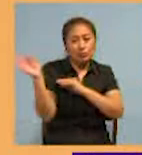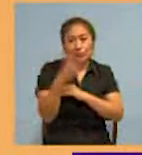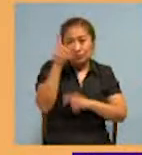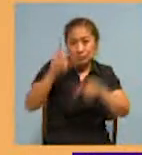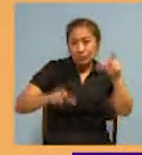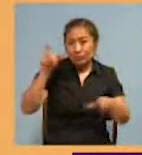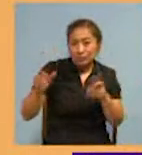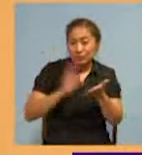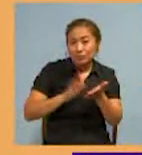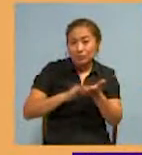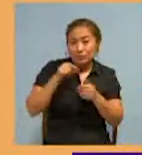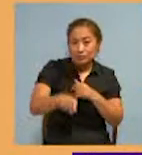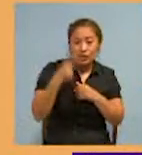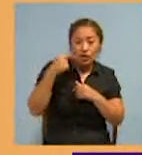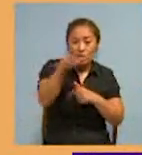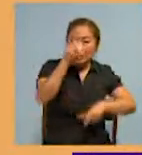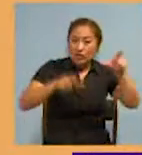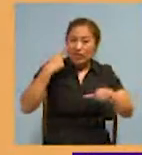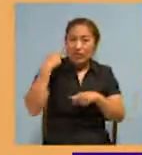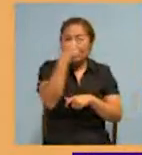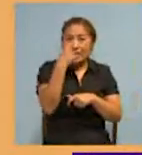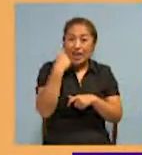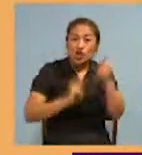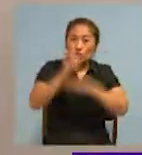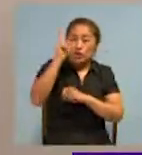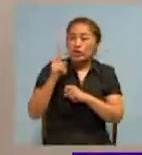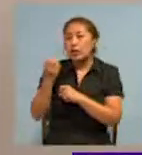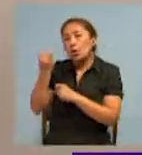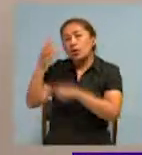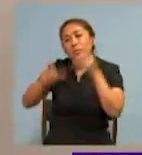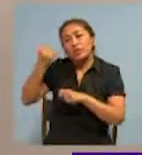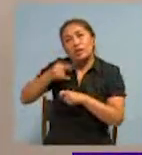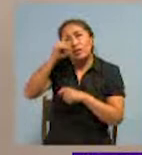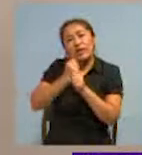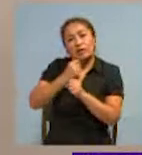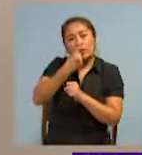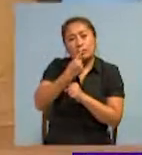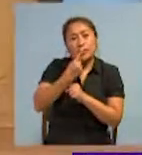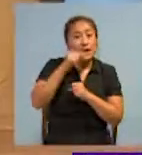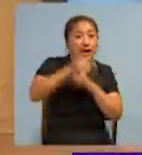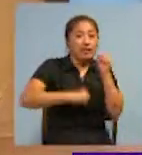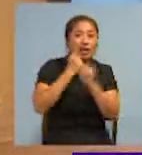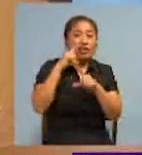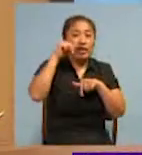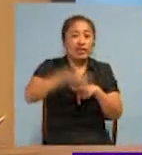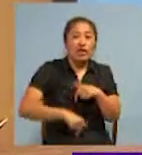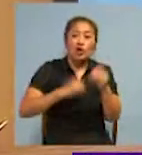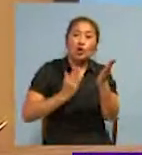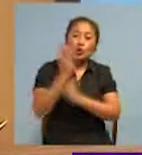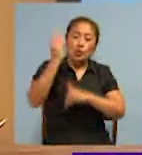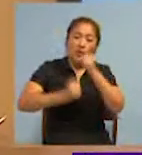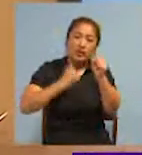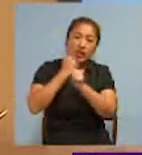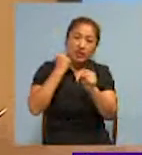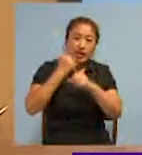sobre todo las comunidades del lugar 24 trabajadores que actualmente están allí encausar y a partir del día de hoy digamos retomamos la actividad con todos